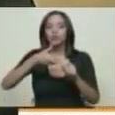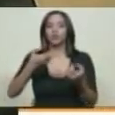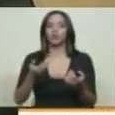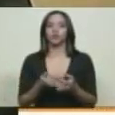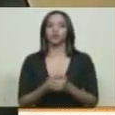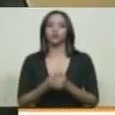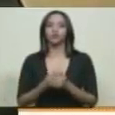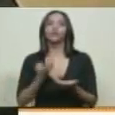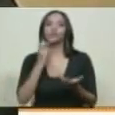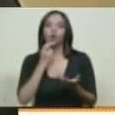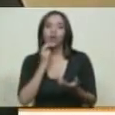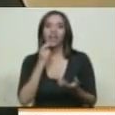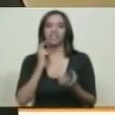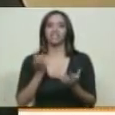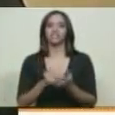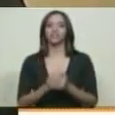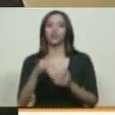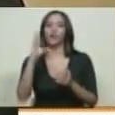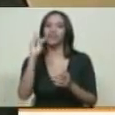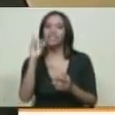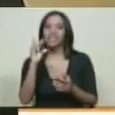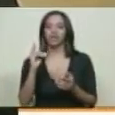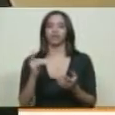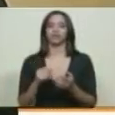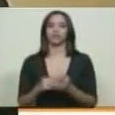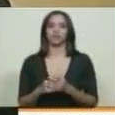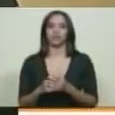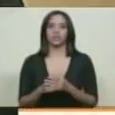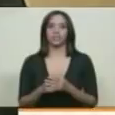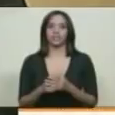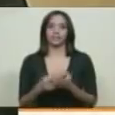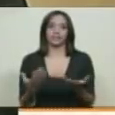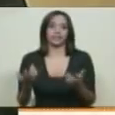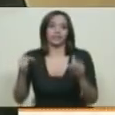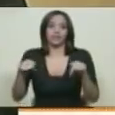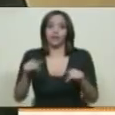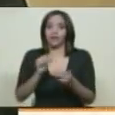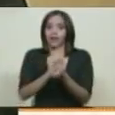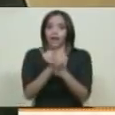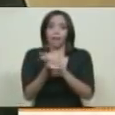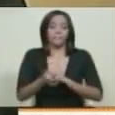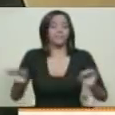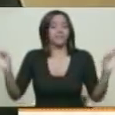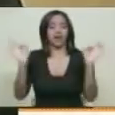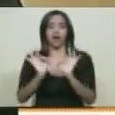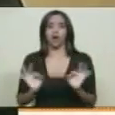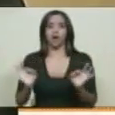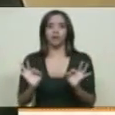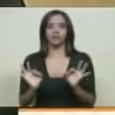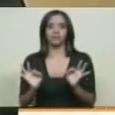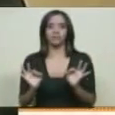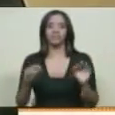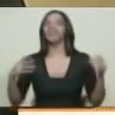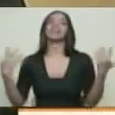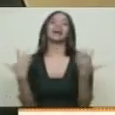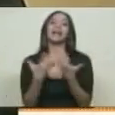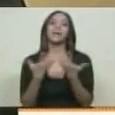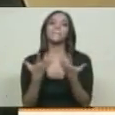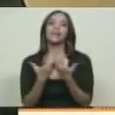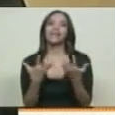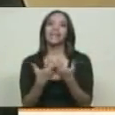su hierro, su aluminio, y hoy no ha cambiado eso. La gran pelea que tiene hoy en